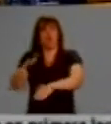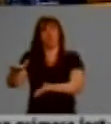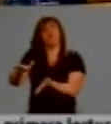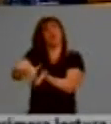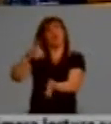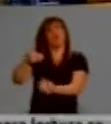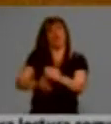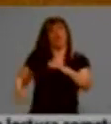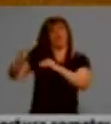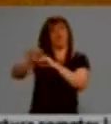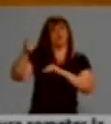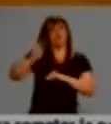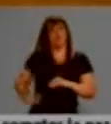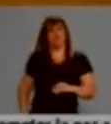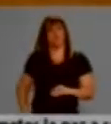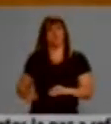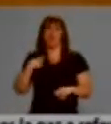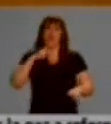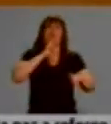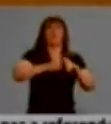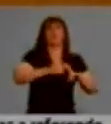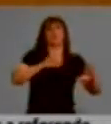sobresueldos con cargo al Partido Popular?